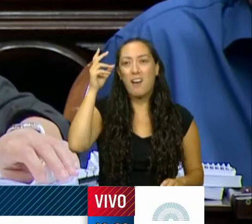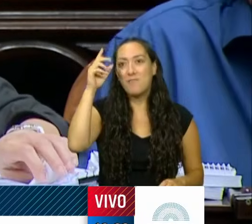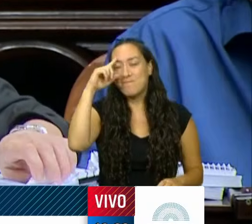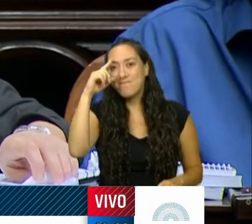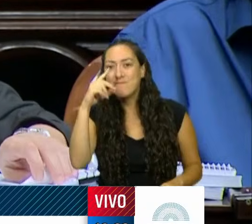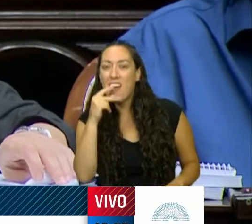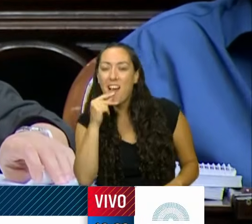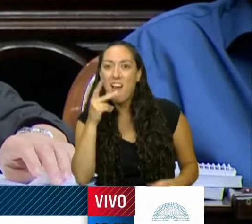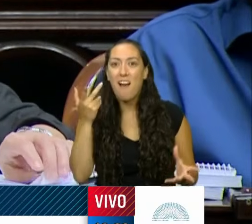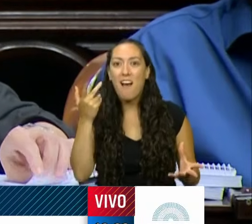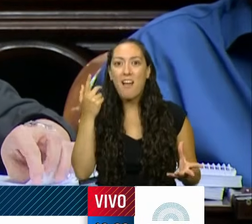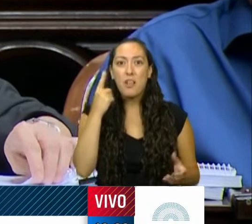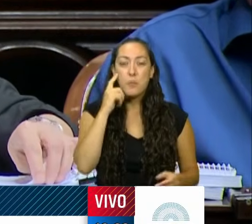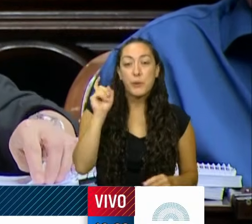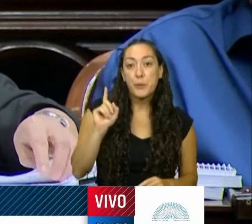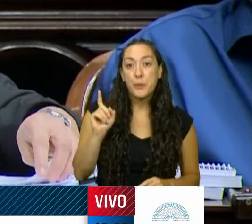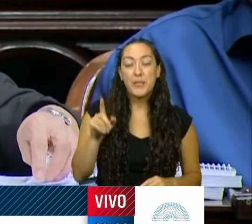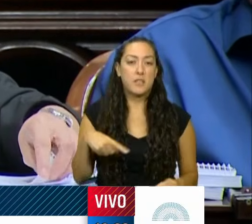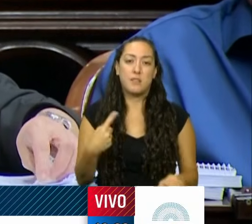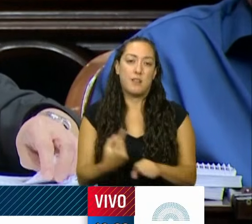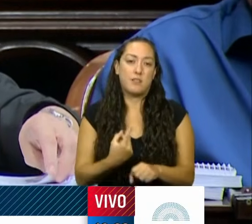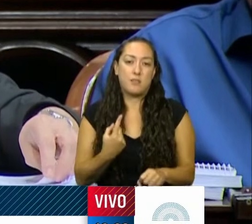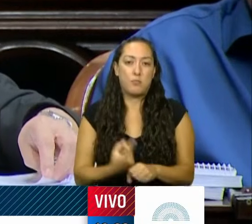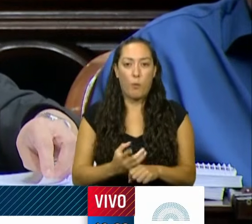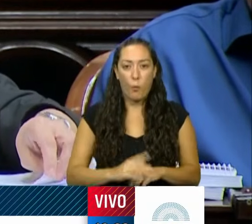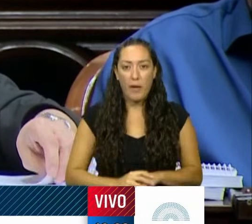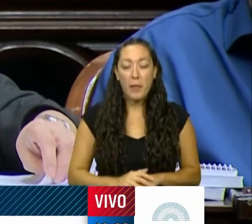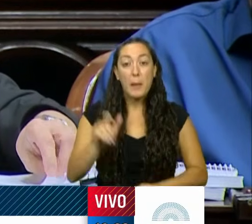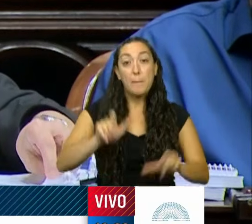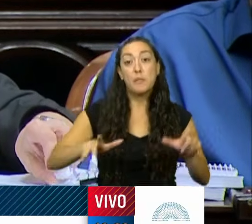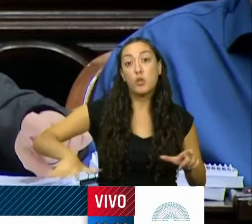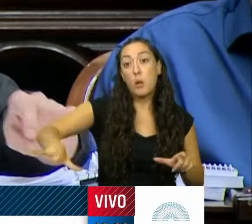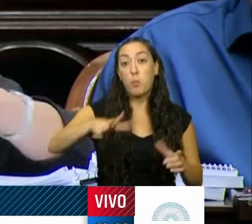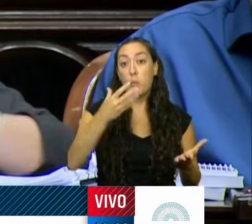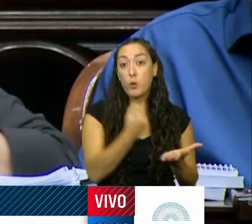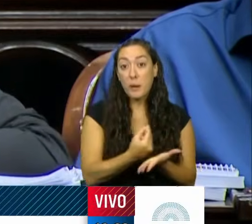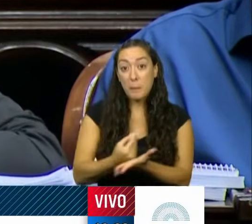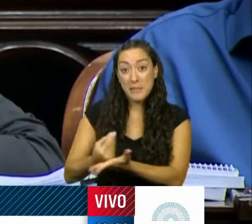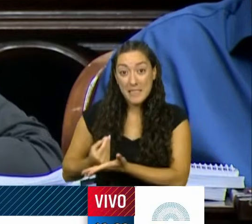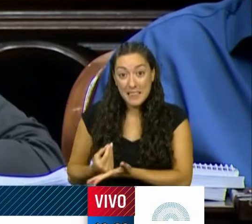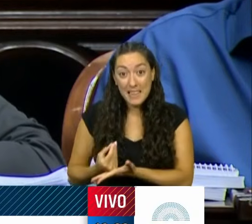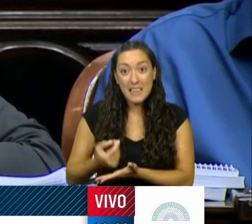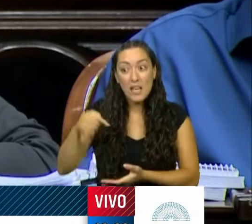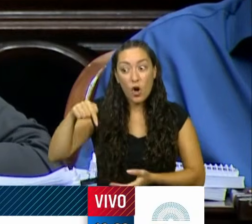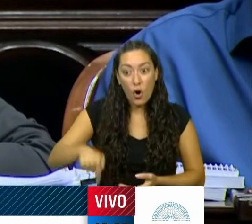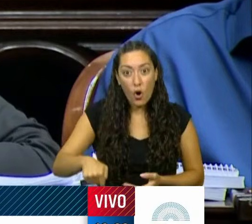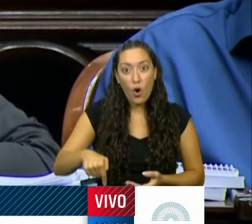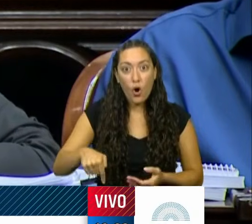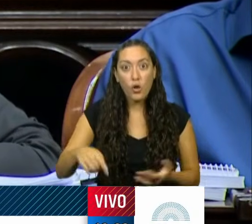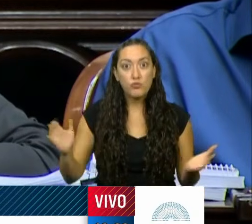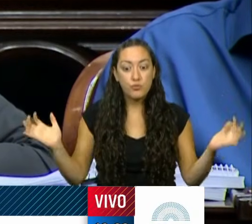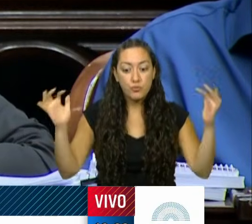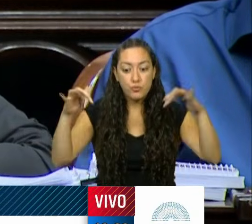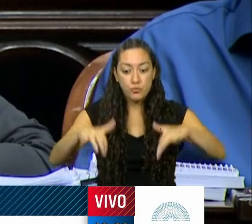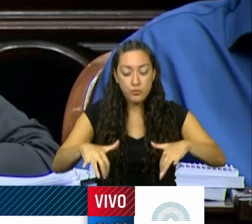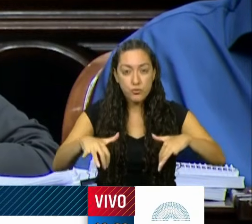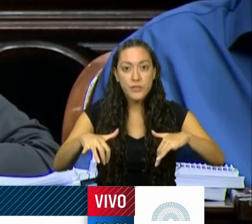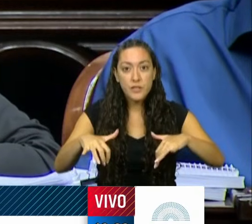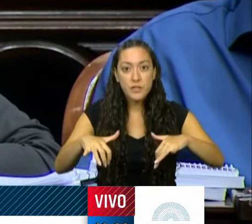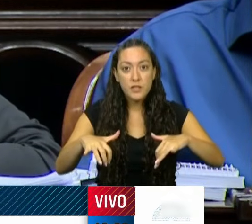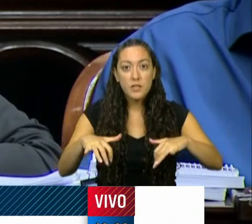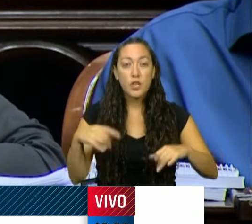se puede. Cualquier representante del pueblo que esté sentada o sentado en esta